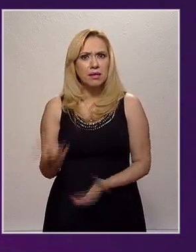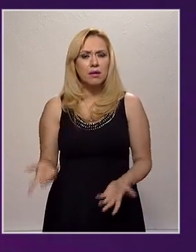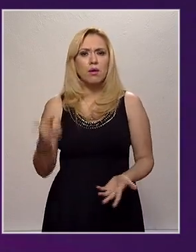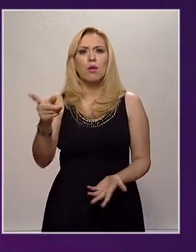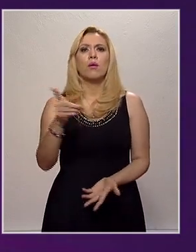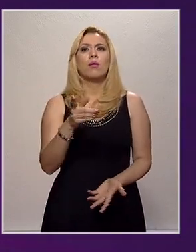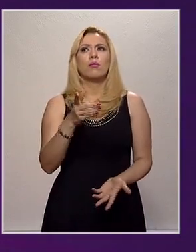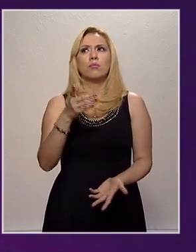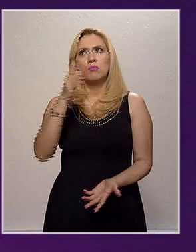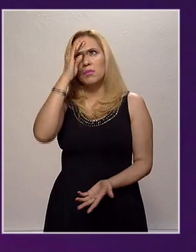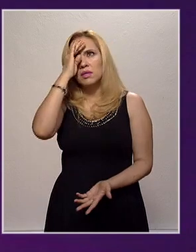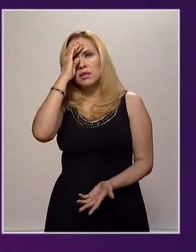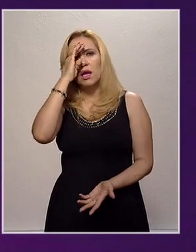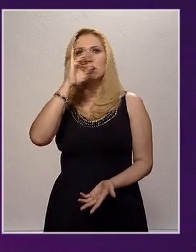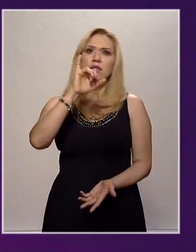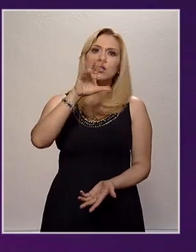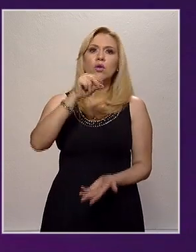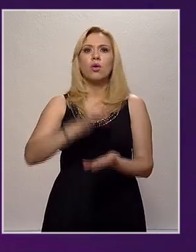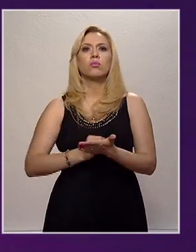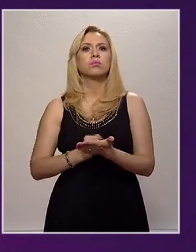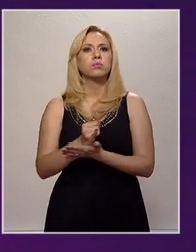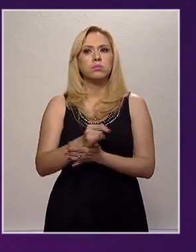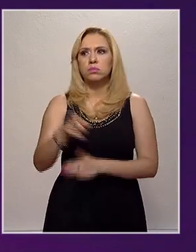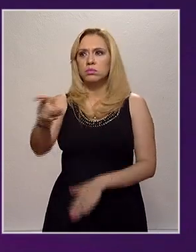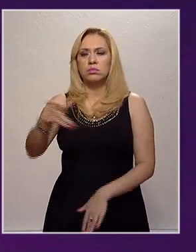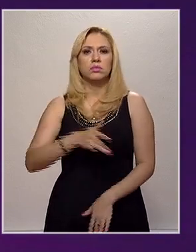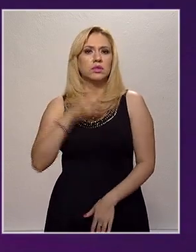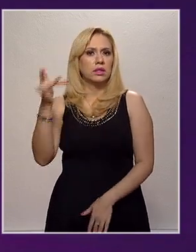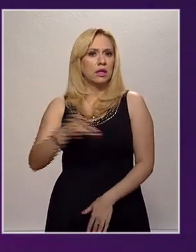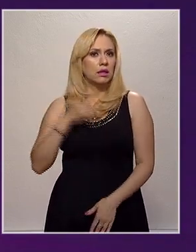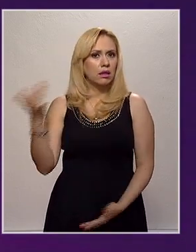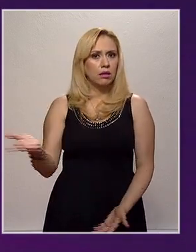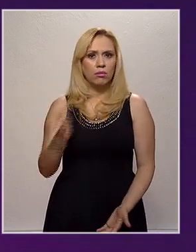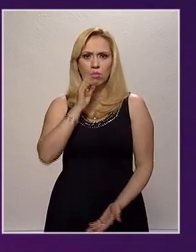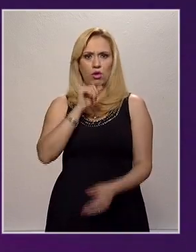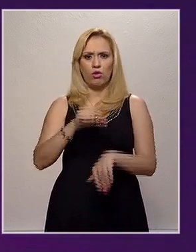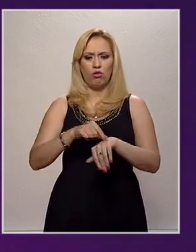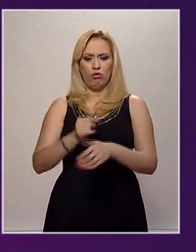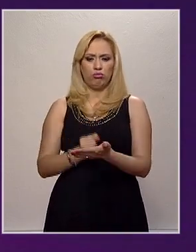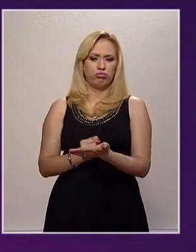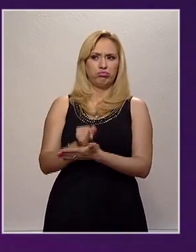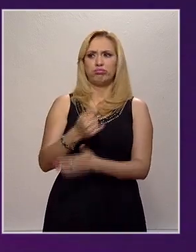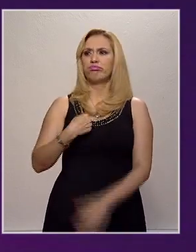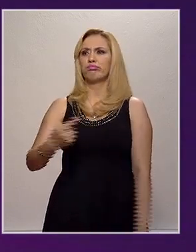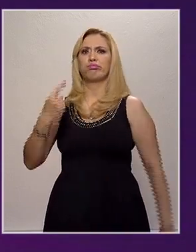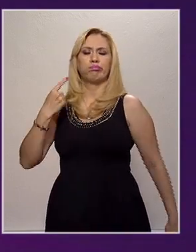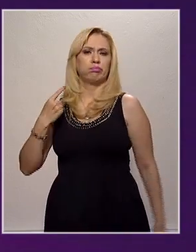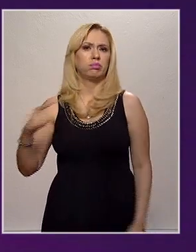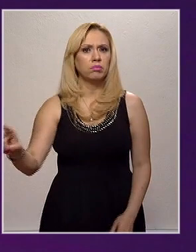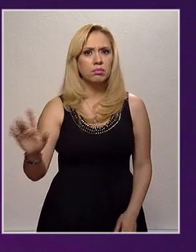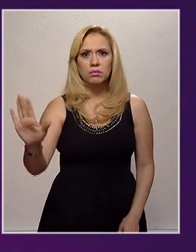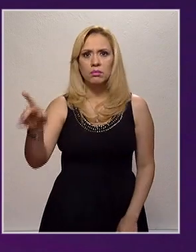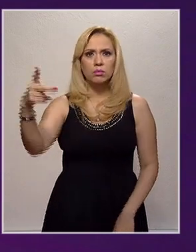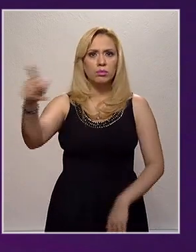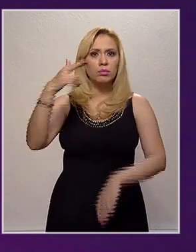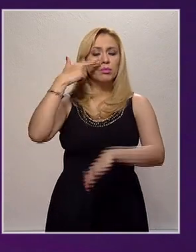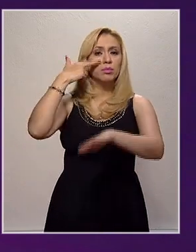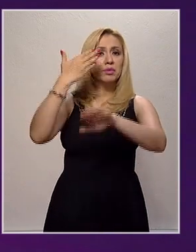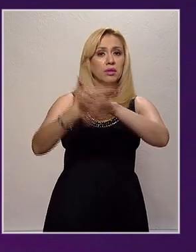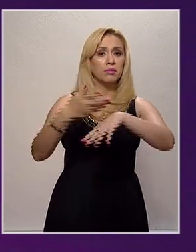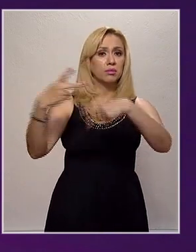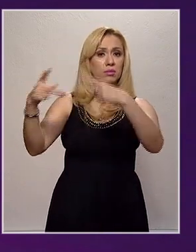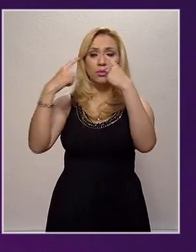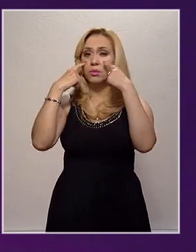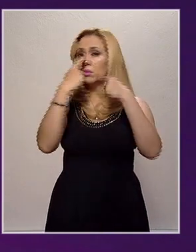poder razonar para tomar una decisión por sí mismo, ¿no? O sea, no poder ejercer su autonomía, no poder ejercer su responsabilidad moral,